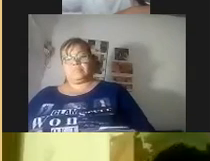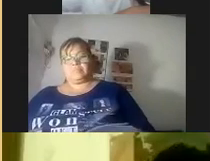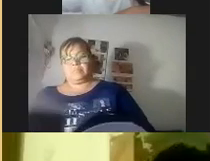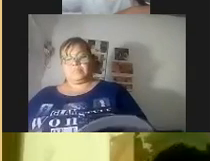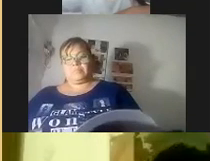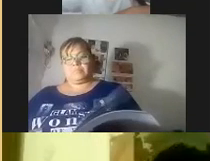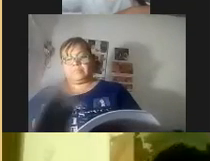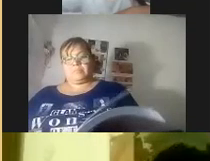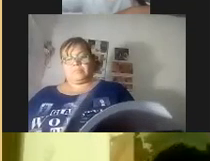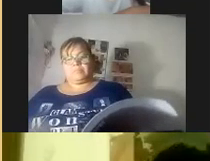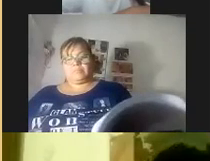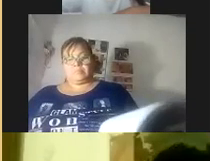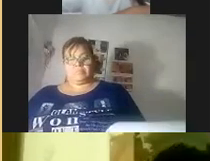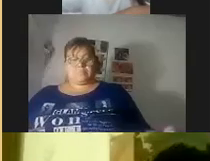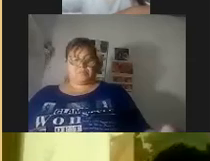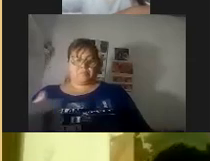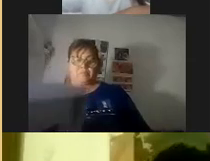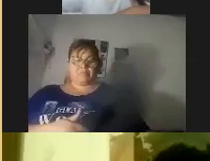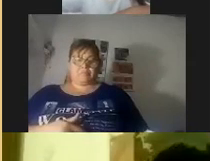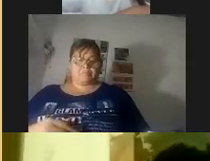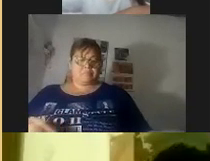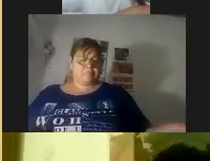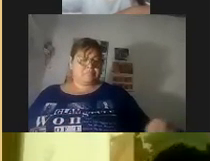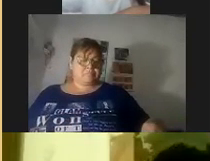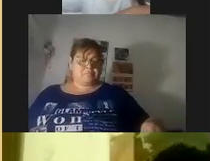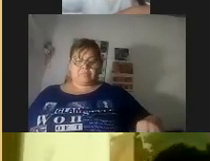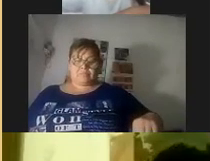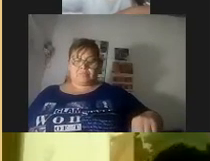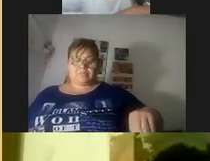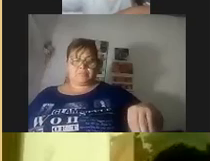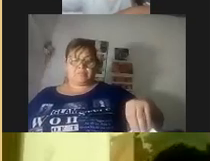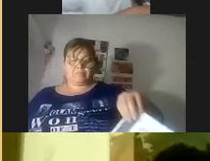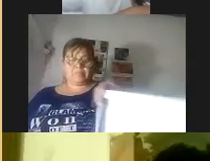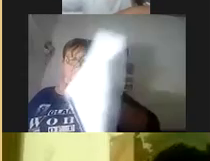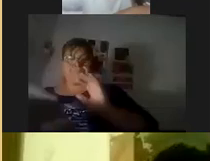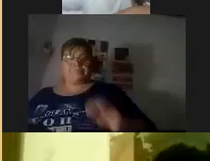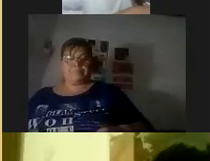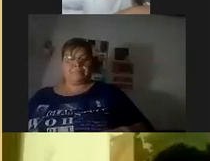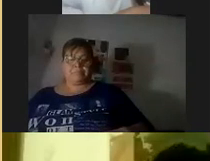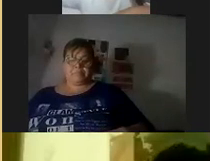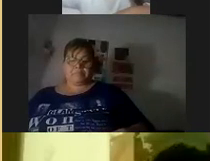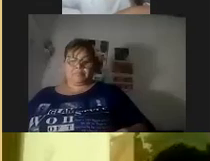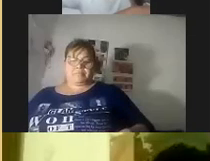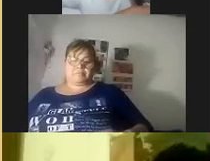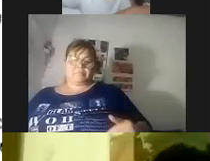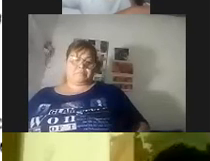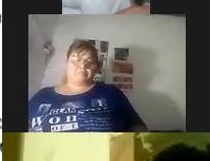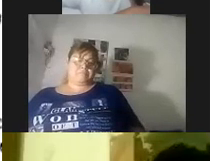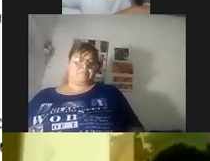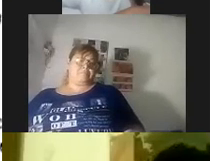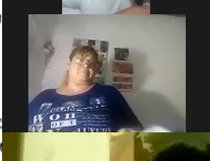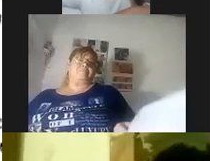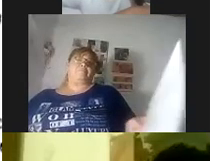se puede hacer lo que se llama, se pueden cumplir lo que se llama en física los mecanismos de palanca.